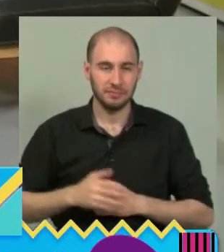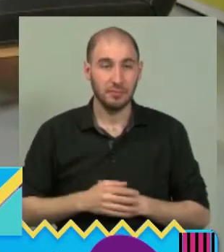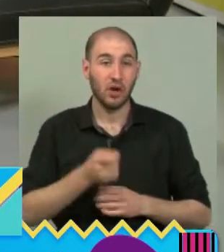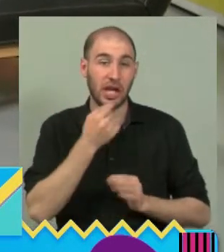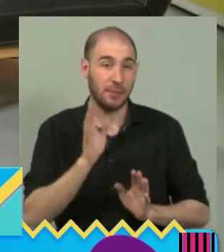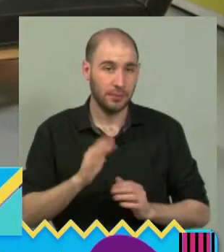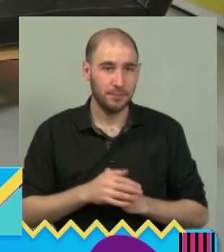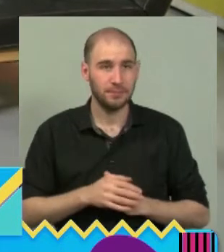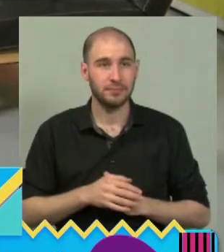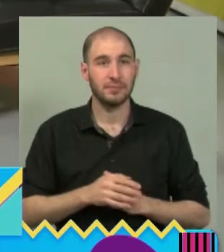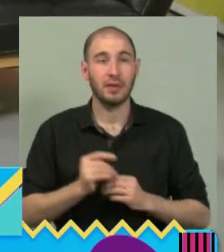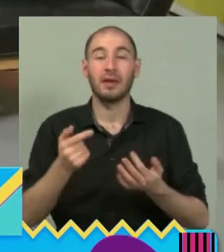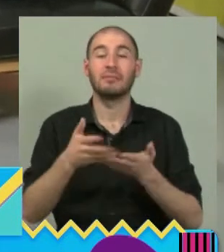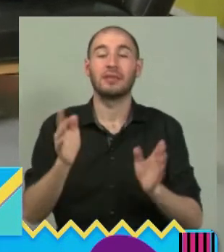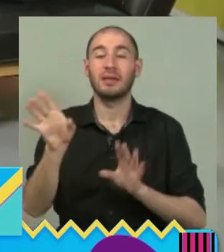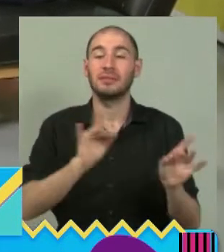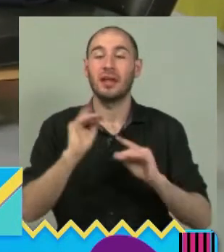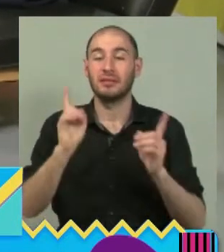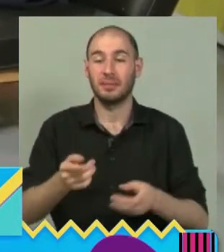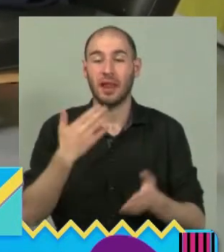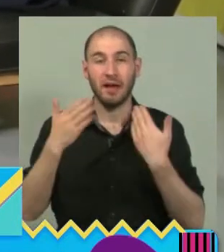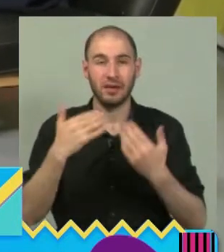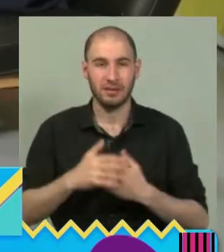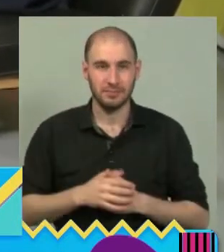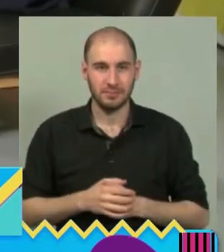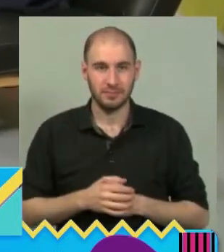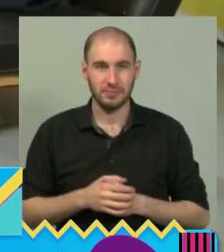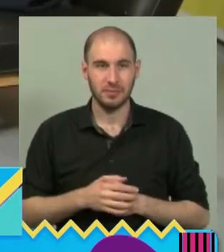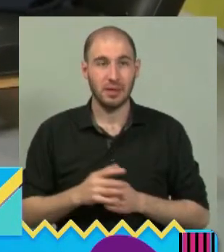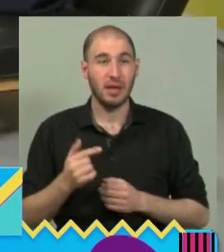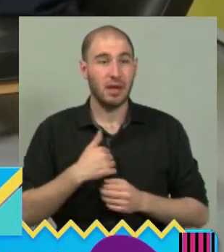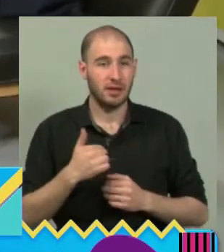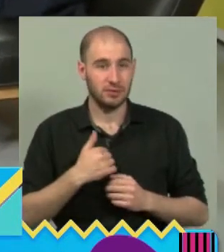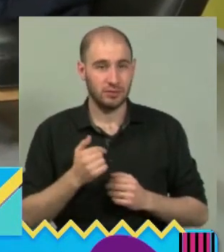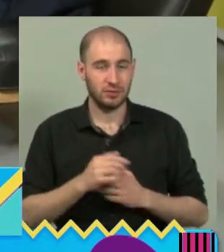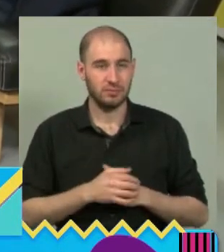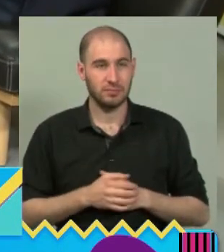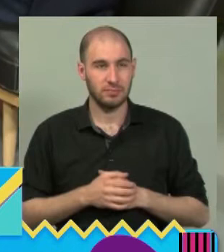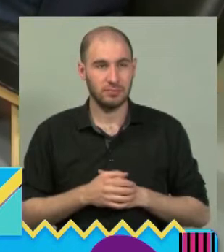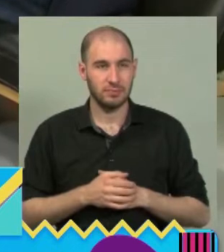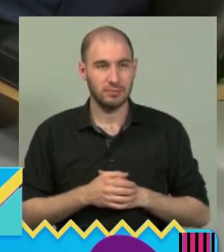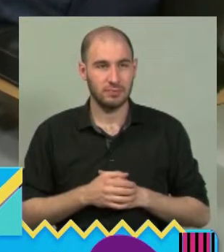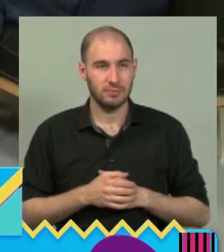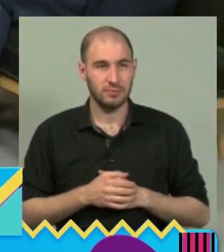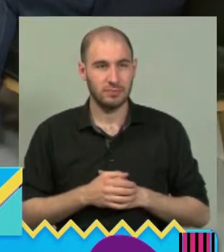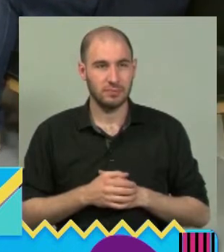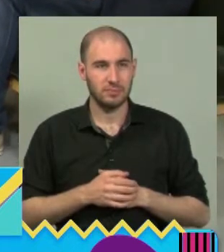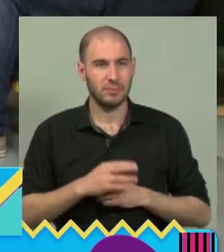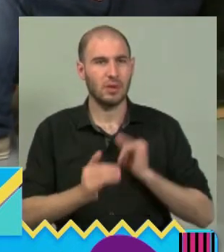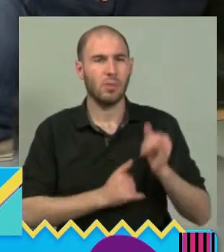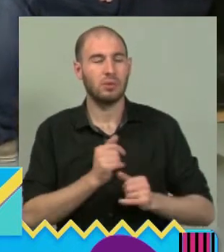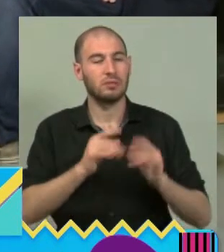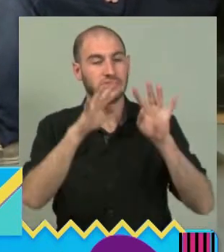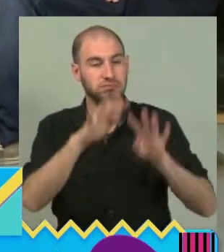ejemplo, lo dejo para los invitados también a reflexionar. Yo, basado en un